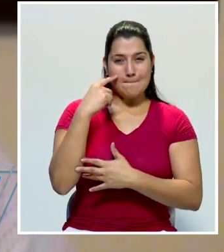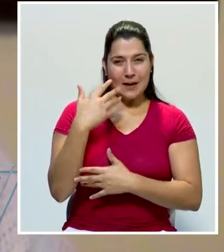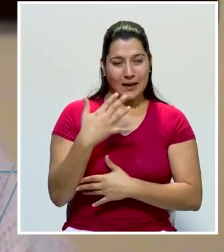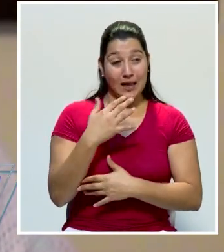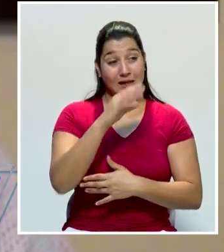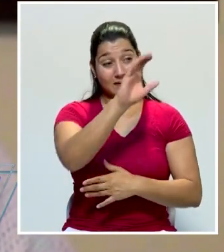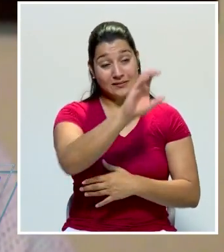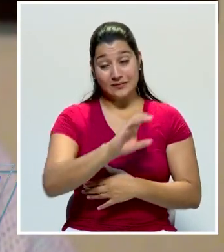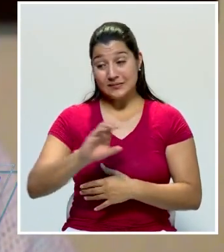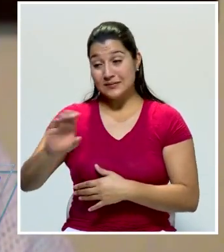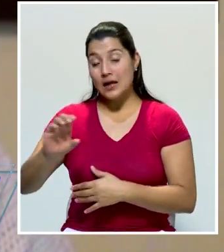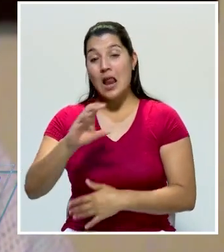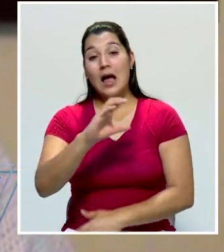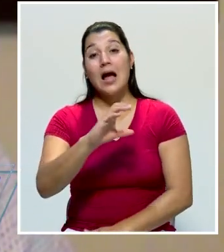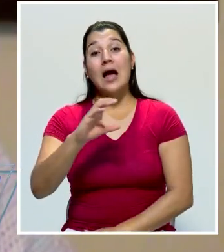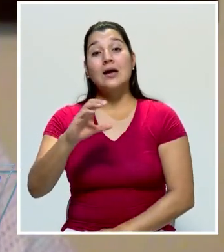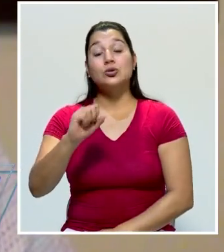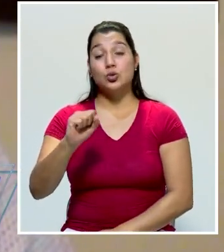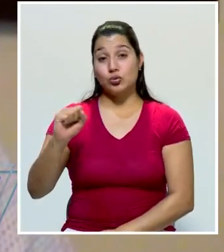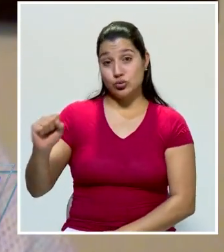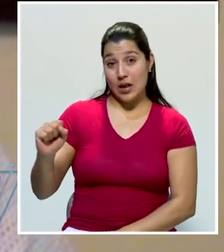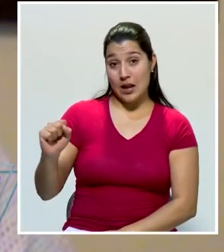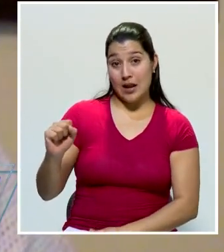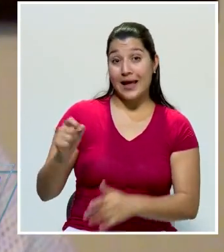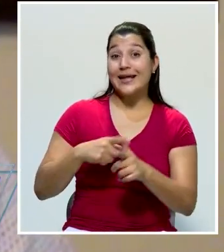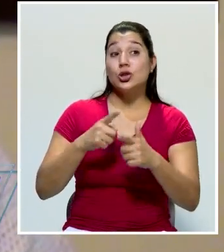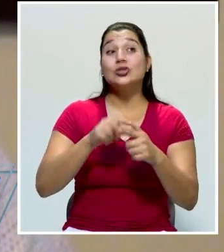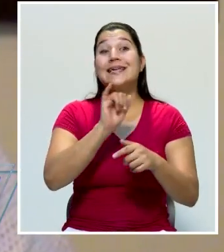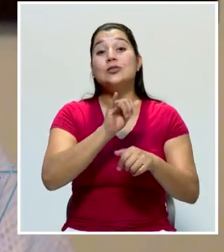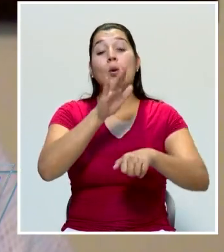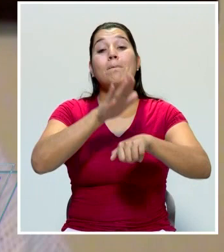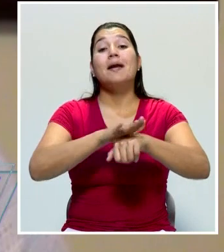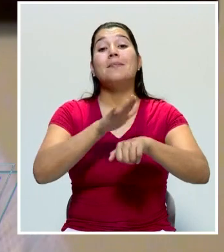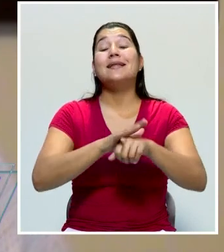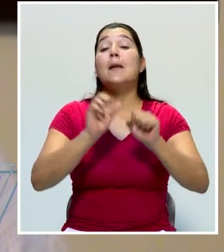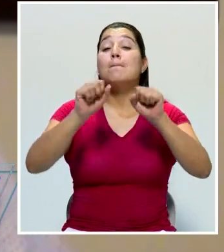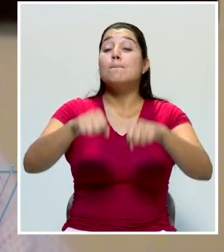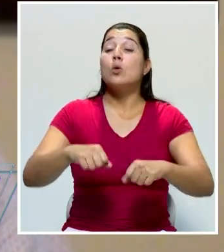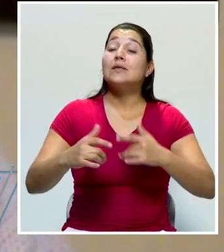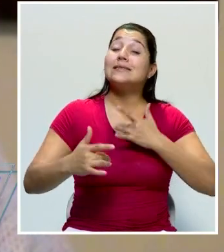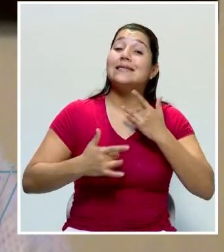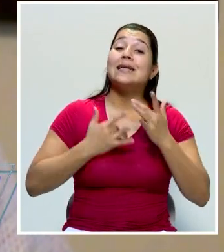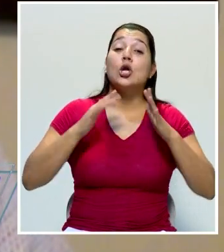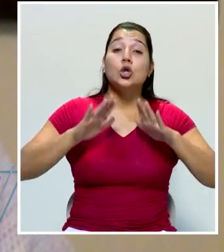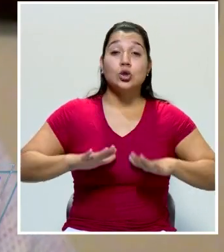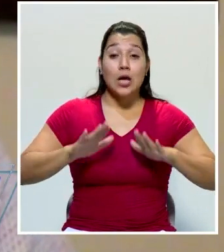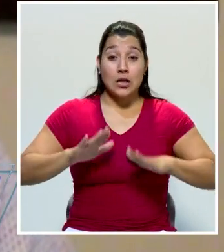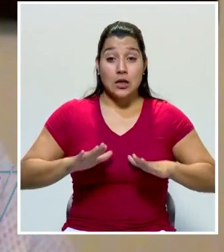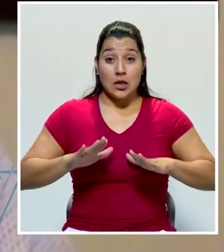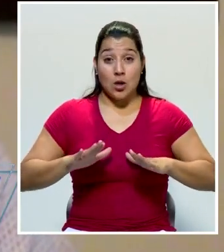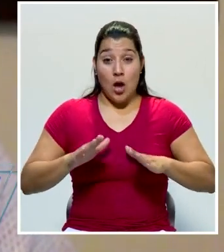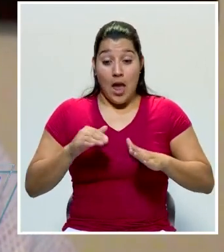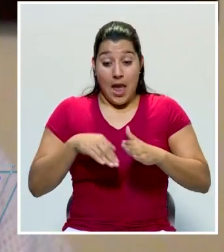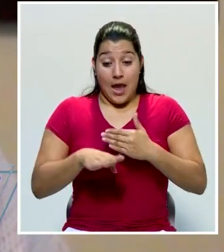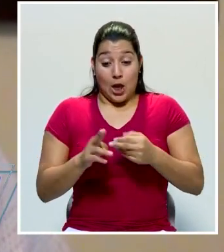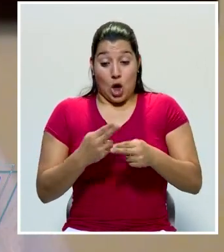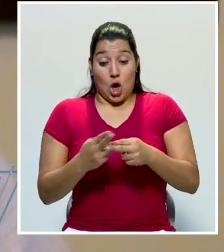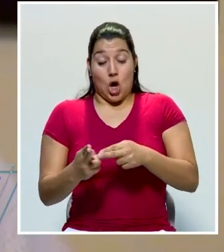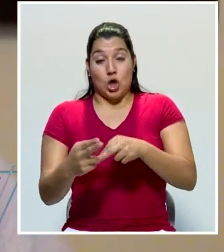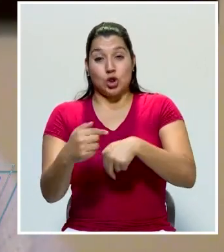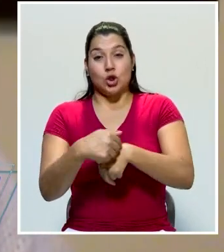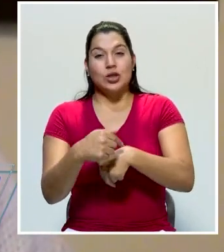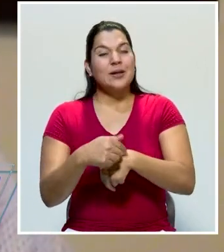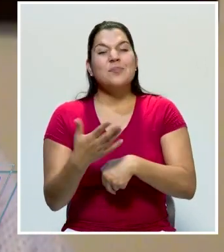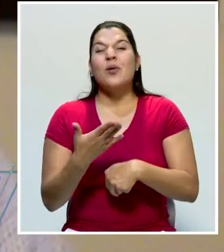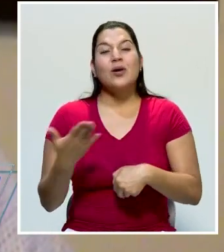Caja Costarricense del Seguro Social, y eso nos permitirá por lo menos tener la tranquilidad a corto plazo de que la operación